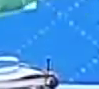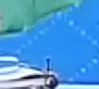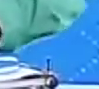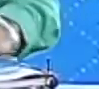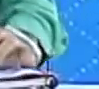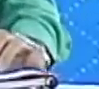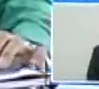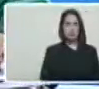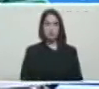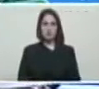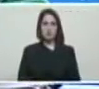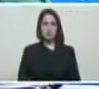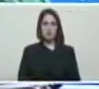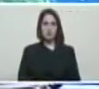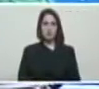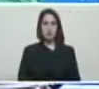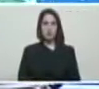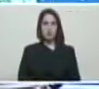Venezuela